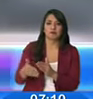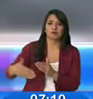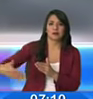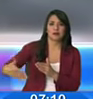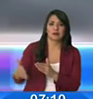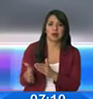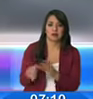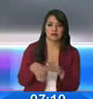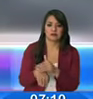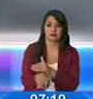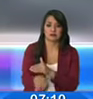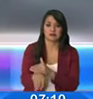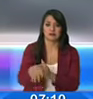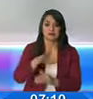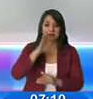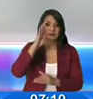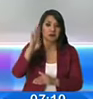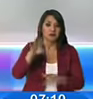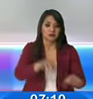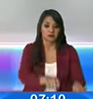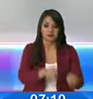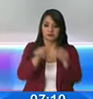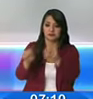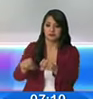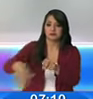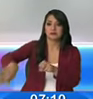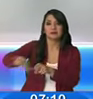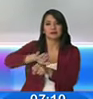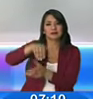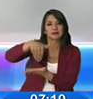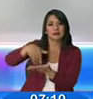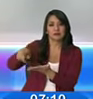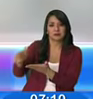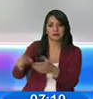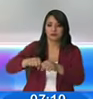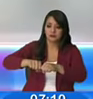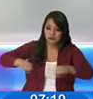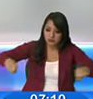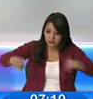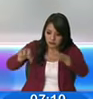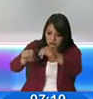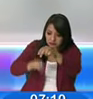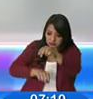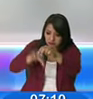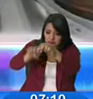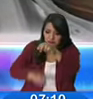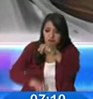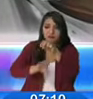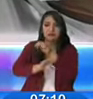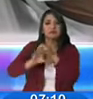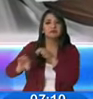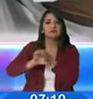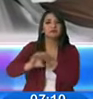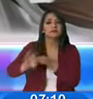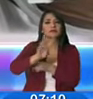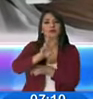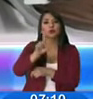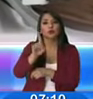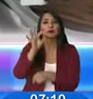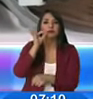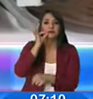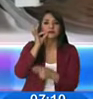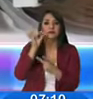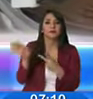una revisión minuciosa, el vehículo fue llevado al comando de policía. Al romper la tapicería encontraron 21 paquetes de marihuana y 9